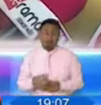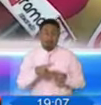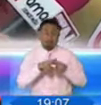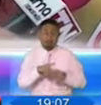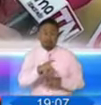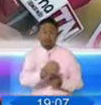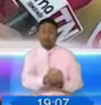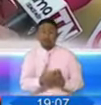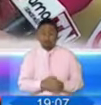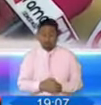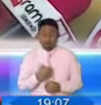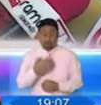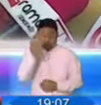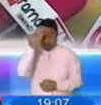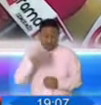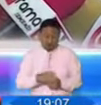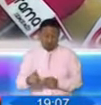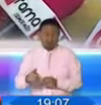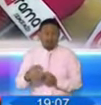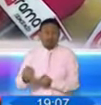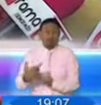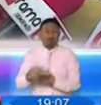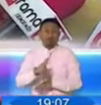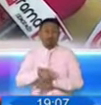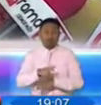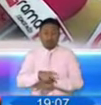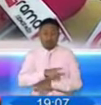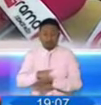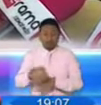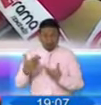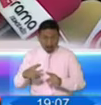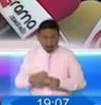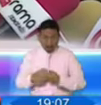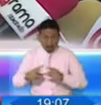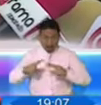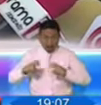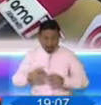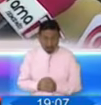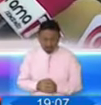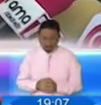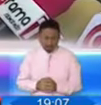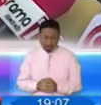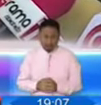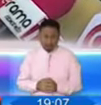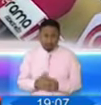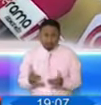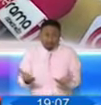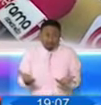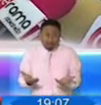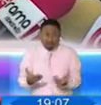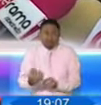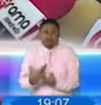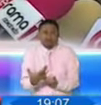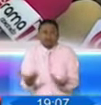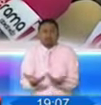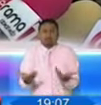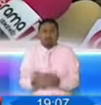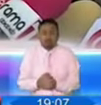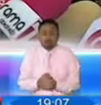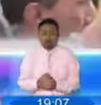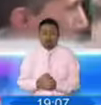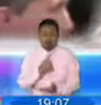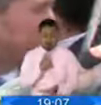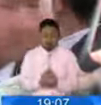información, porque hasta donde yo sé, la información en la fiscalía no está en instrucción fiscal. Es decir, habría que ver de dónde se obtuvo esa información y si es legítima